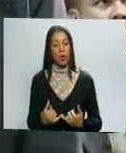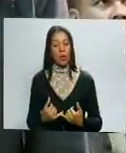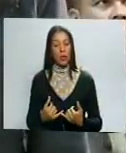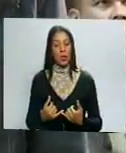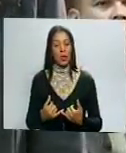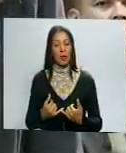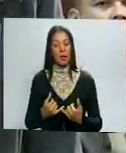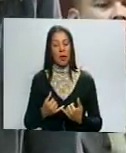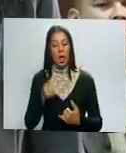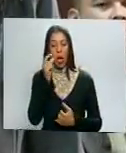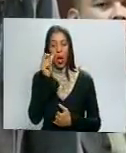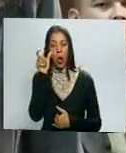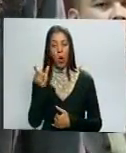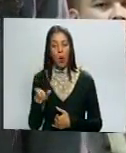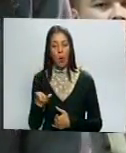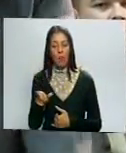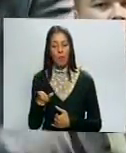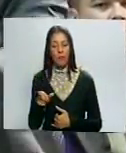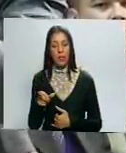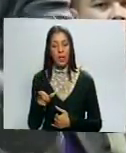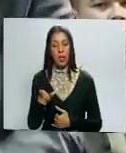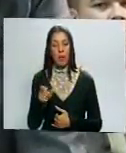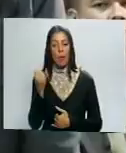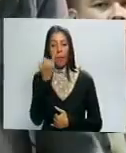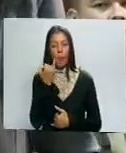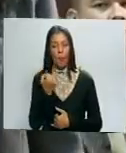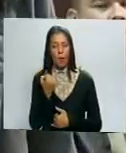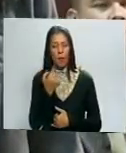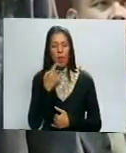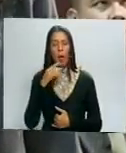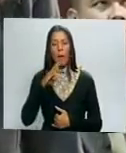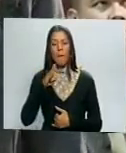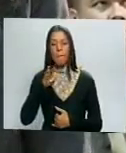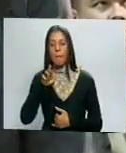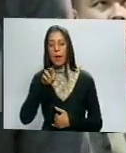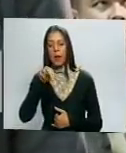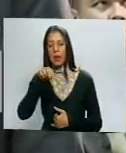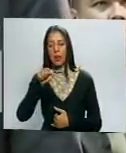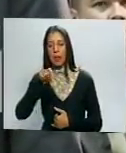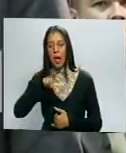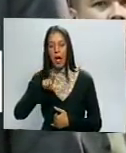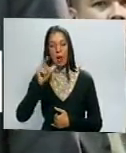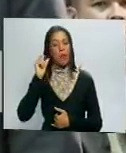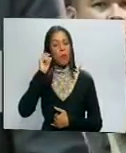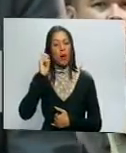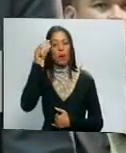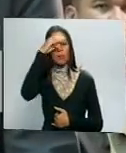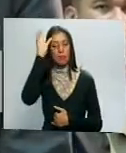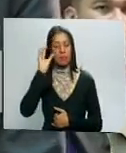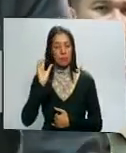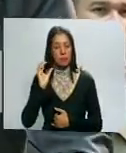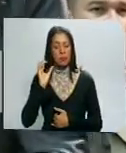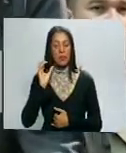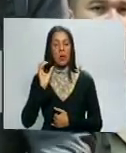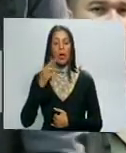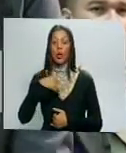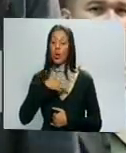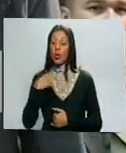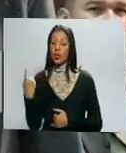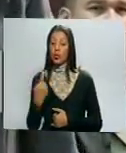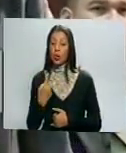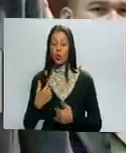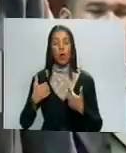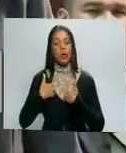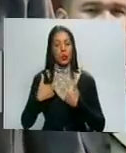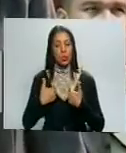describía el compatriota Bernal, la compatriota Cilia Flores, hemos sido y estamos siendo víctimas